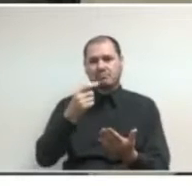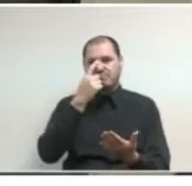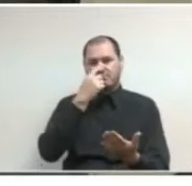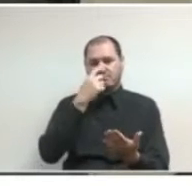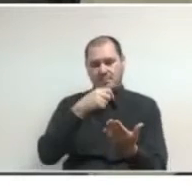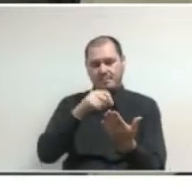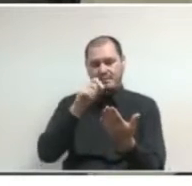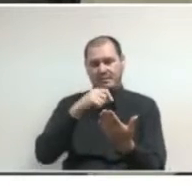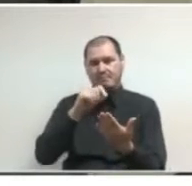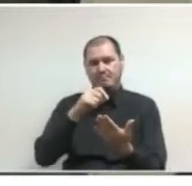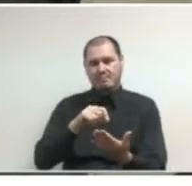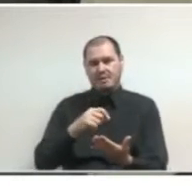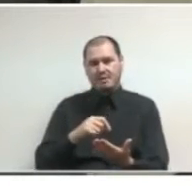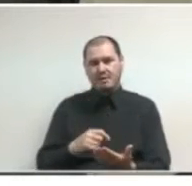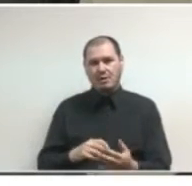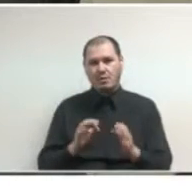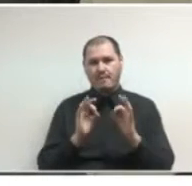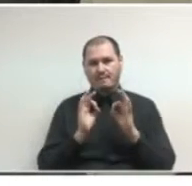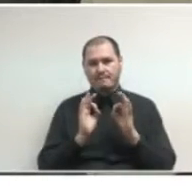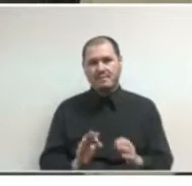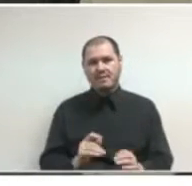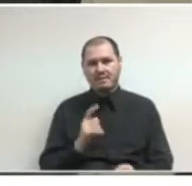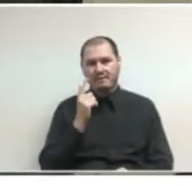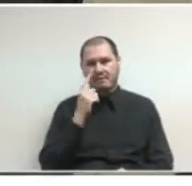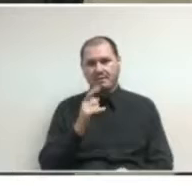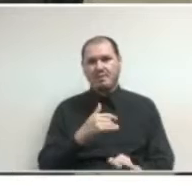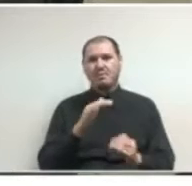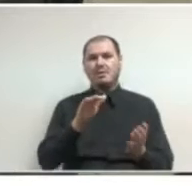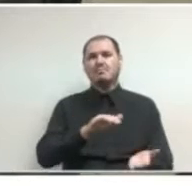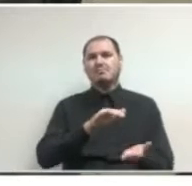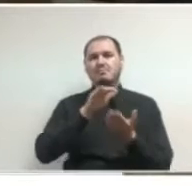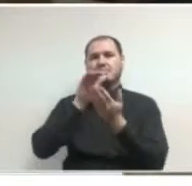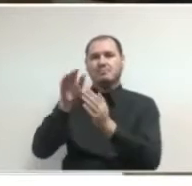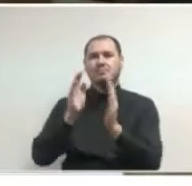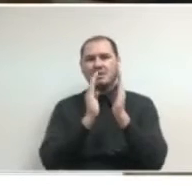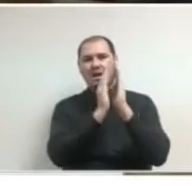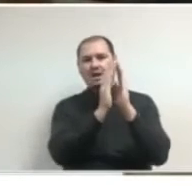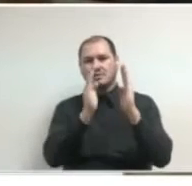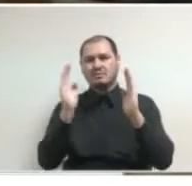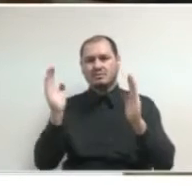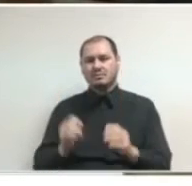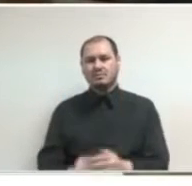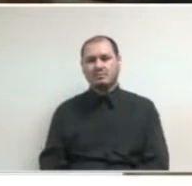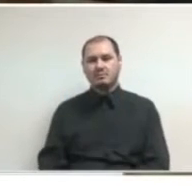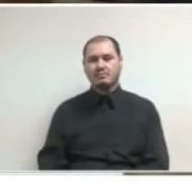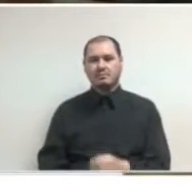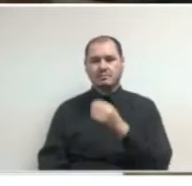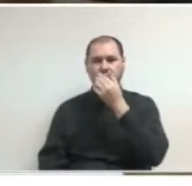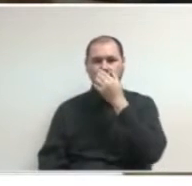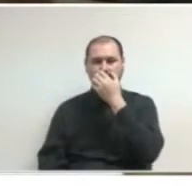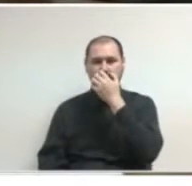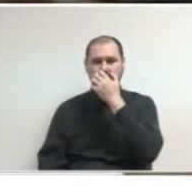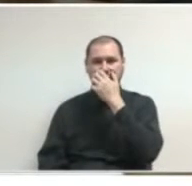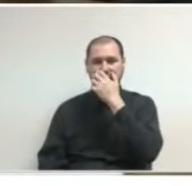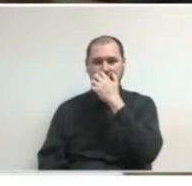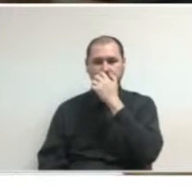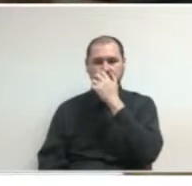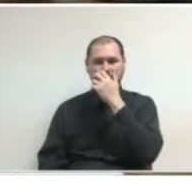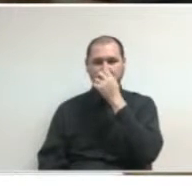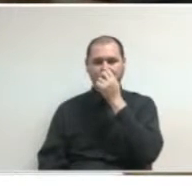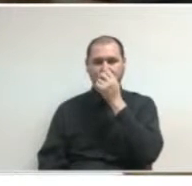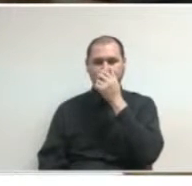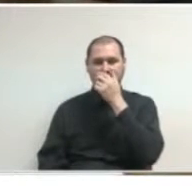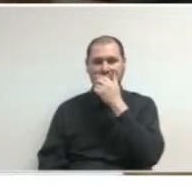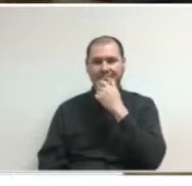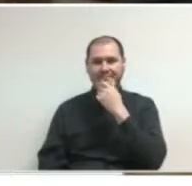o ya Bruja Maisha, inventario, patía, cuera, ja, oñe, monje, jangua, archivo. Doctor Benítez